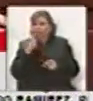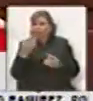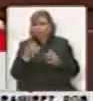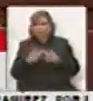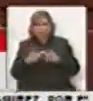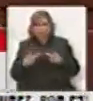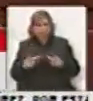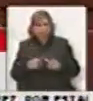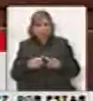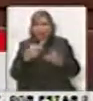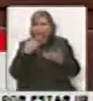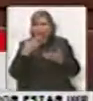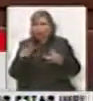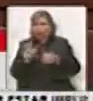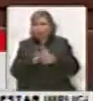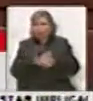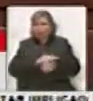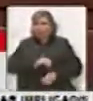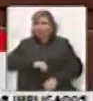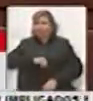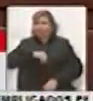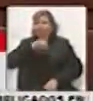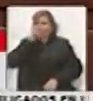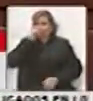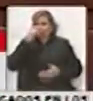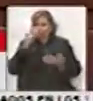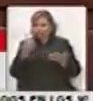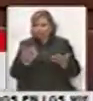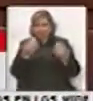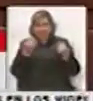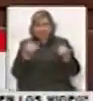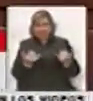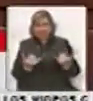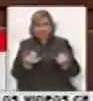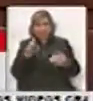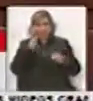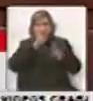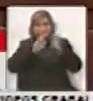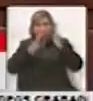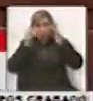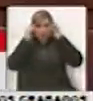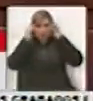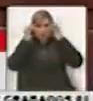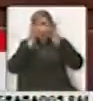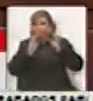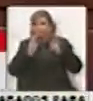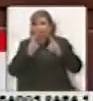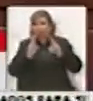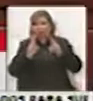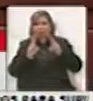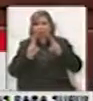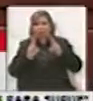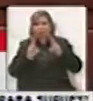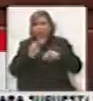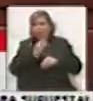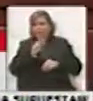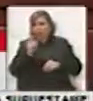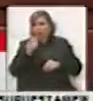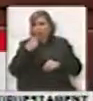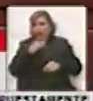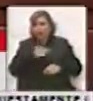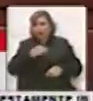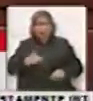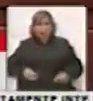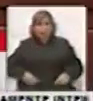espacio que debiera llenarnos de orgullo y que hoy están preocupados, presidente, porque ojalá no se le vaya a ocurrir al